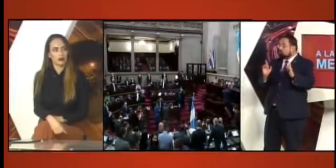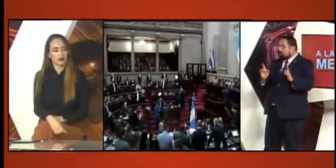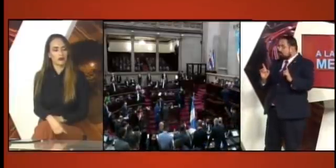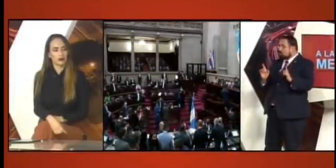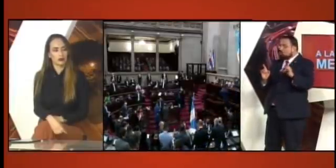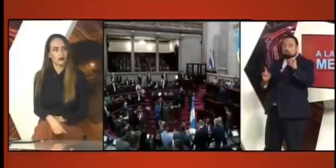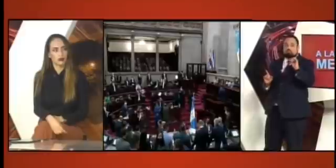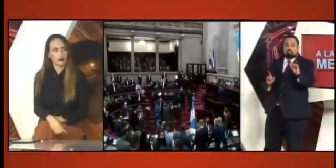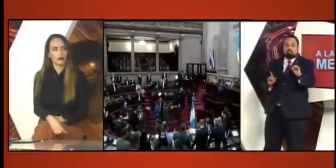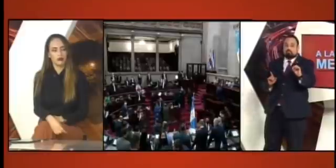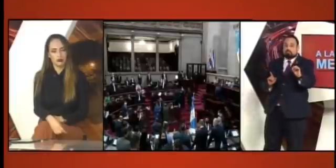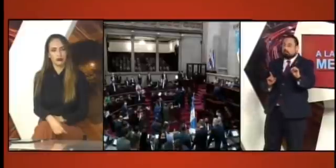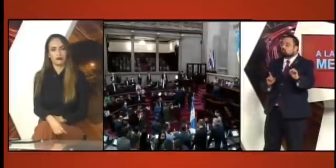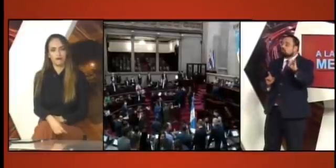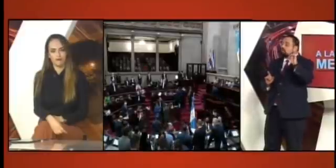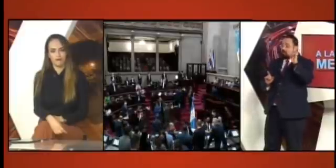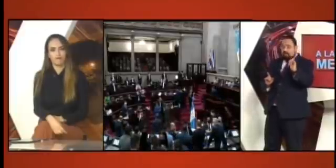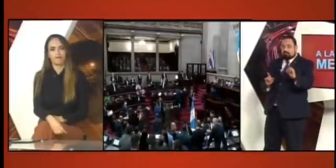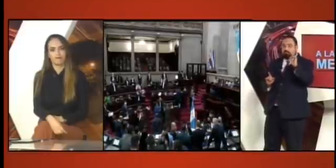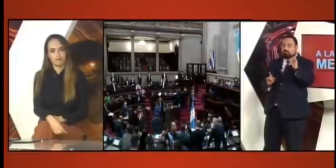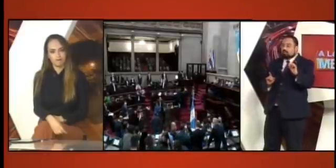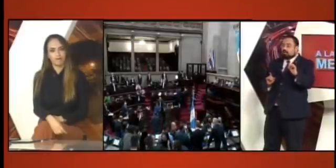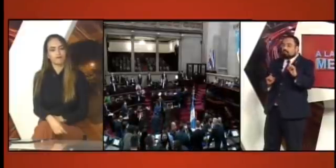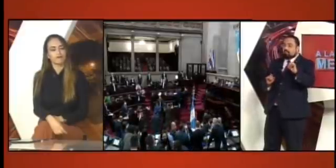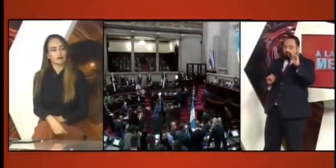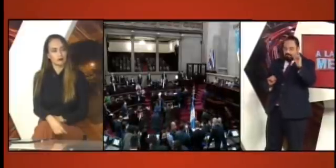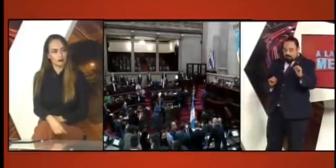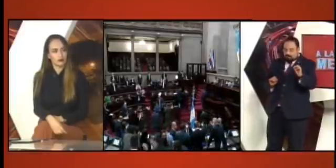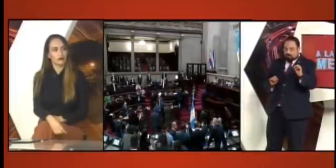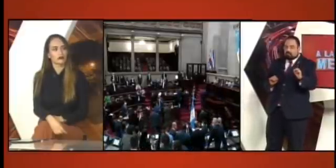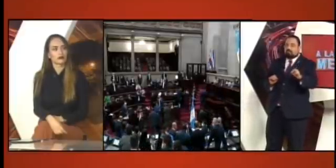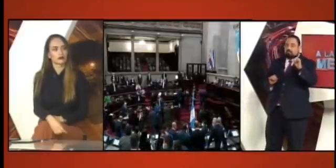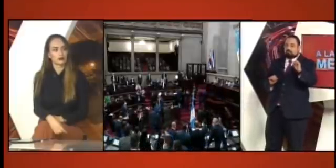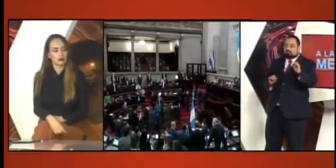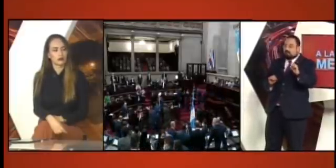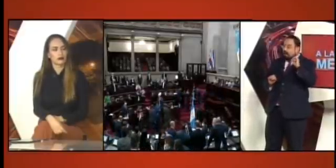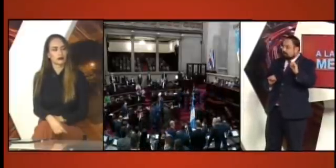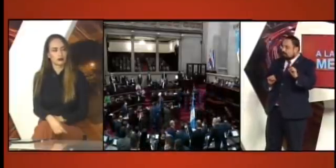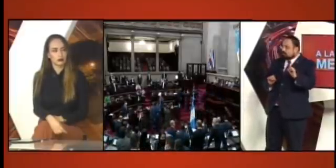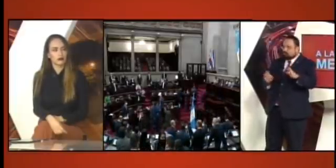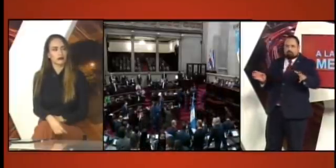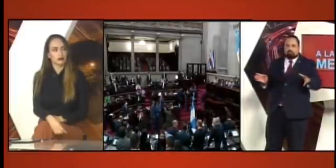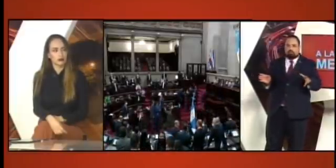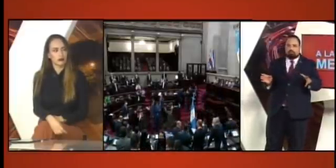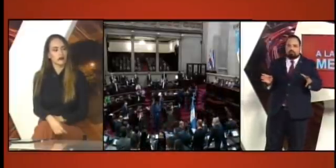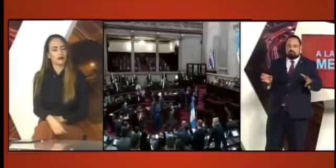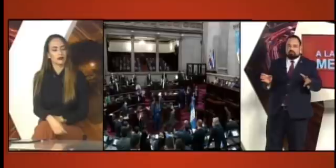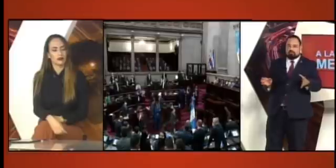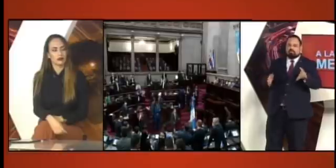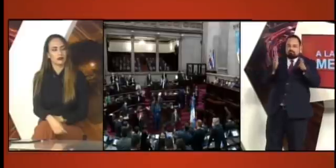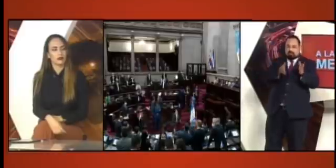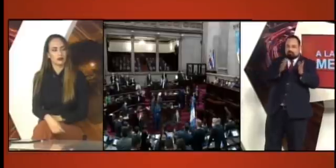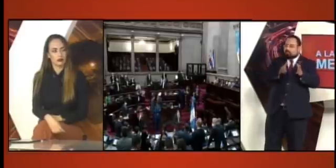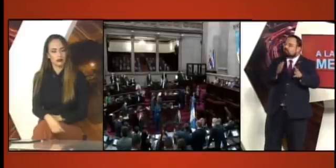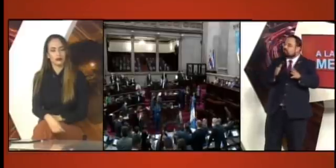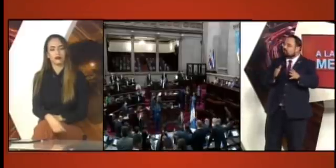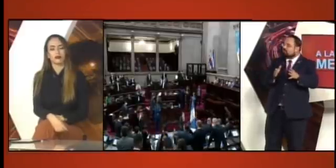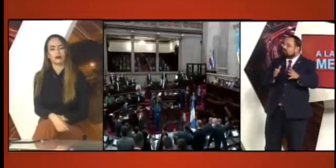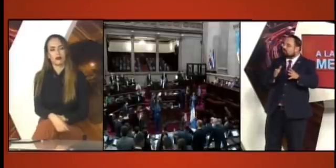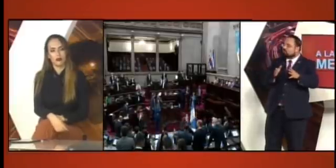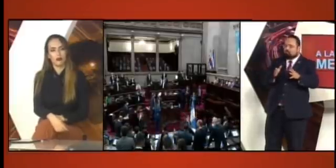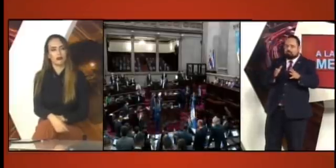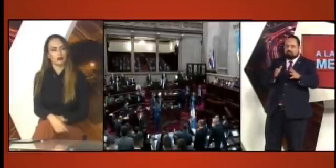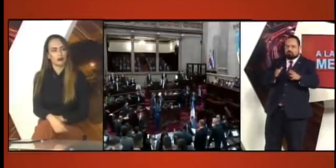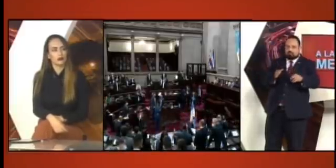por supuesto los guatemaltecos tenemos que estar pendientes tenemos que estar atentos sobre todo a tn 23 para que podamos ir